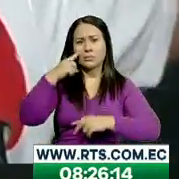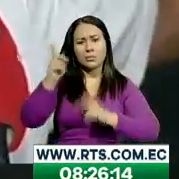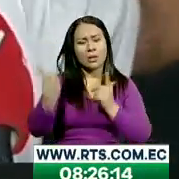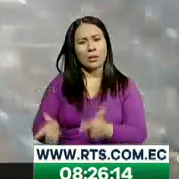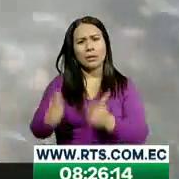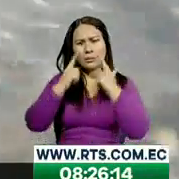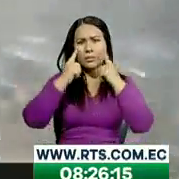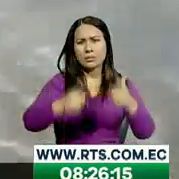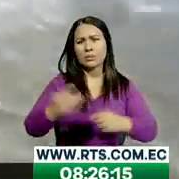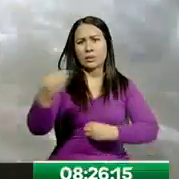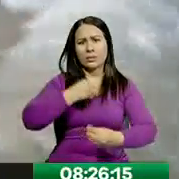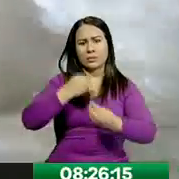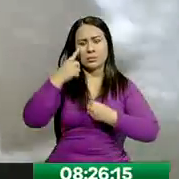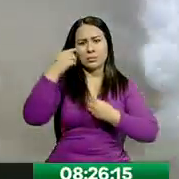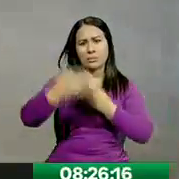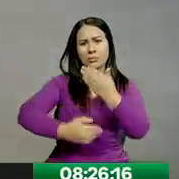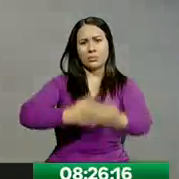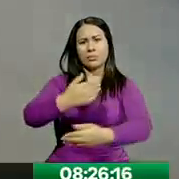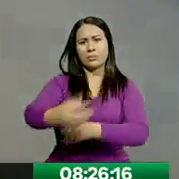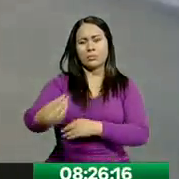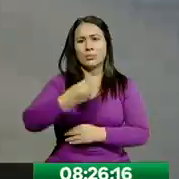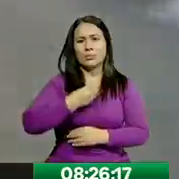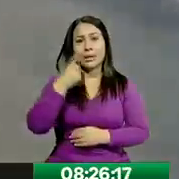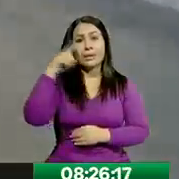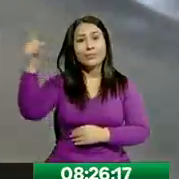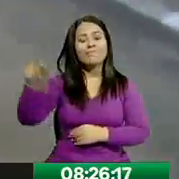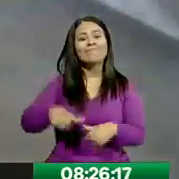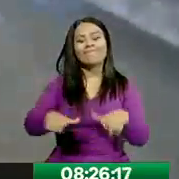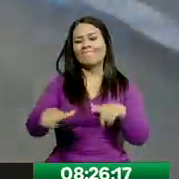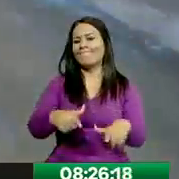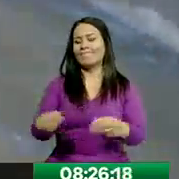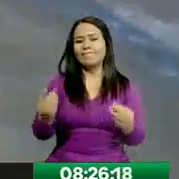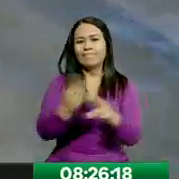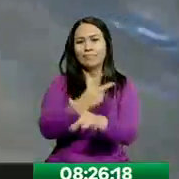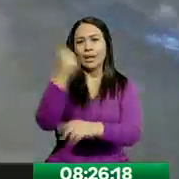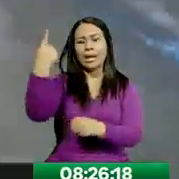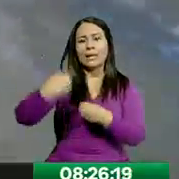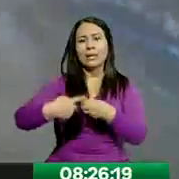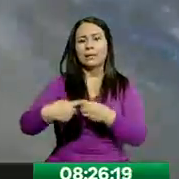cuadrantes. Informó Jorge Salazar.